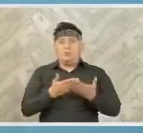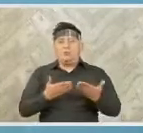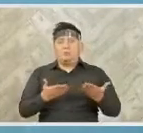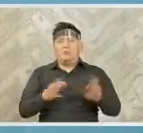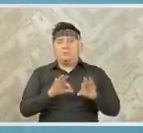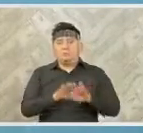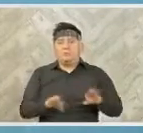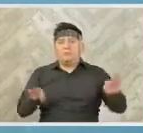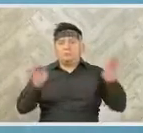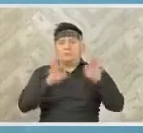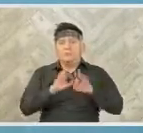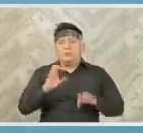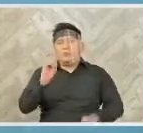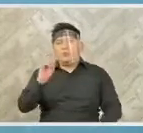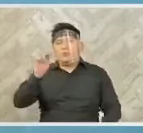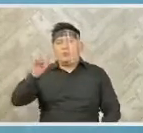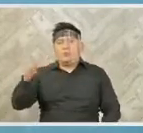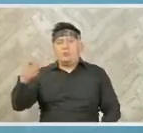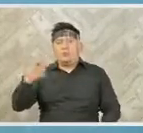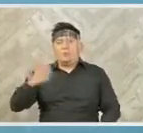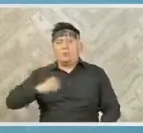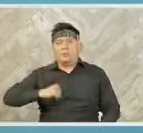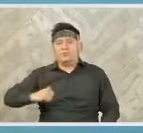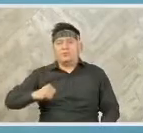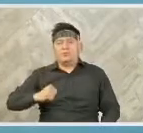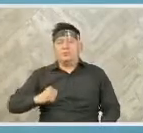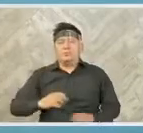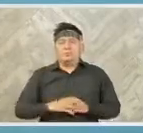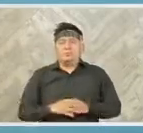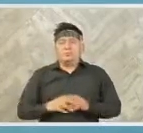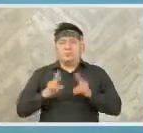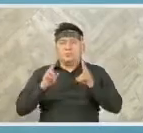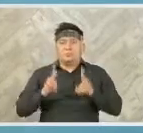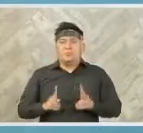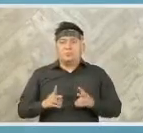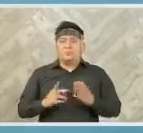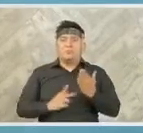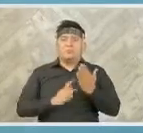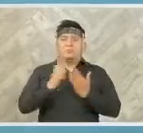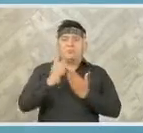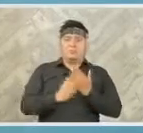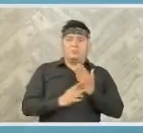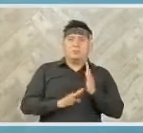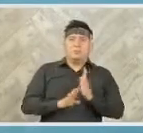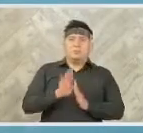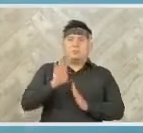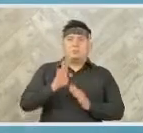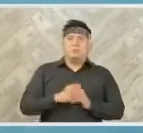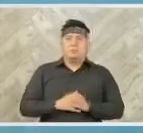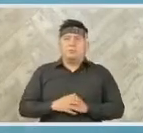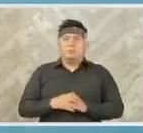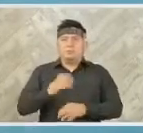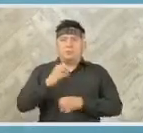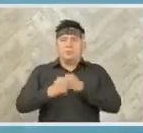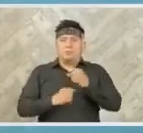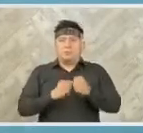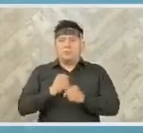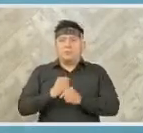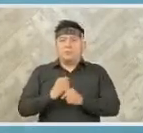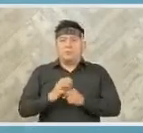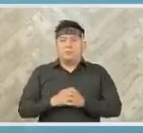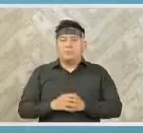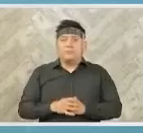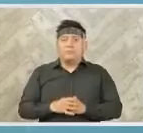y también las ONGs de derechos humanos que participaron también dentro del plan de desarrollo y dentro del año 2020, en hechos